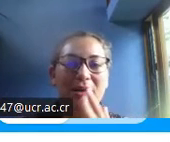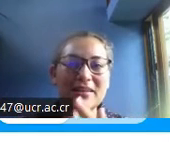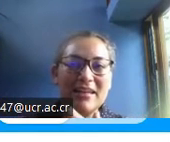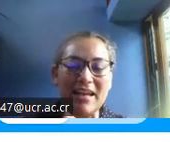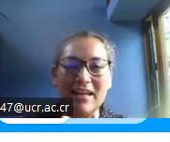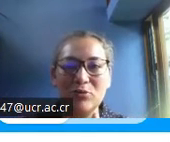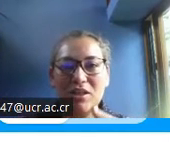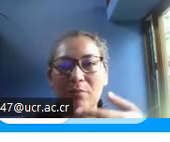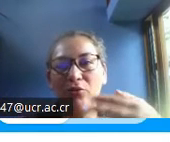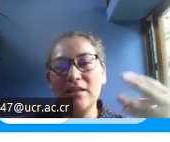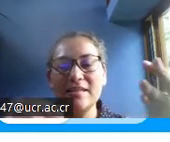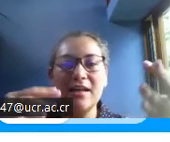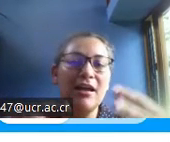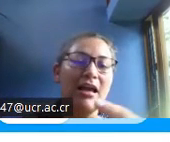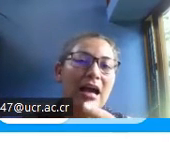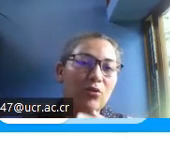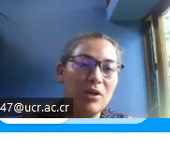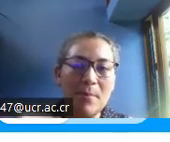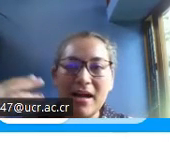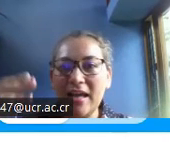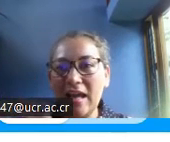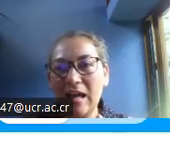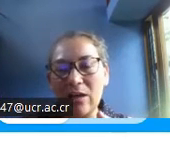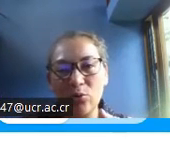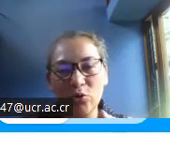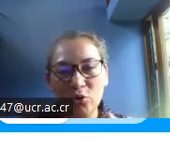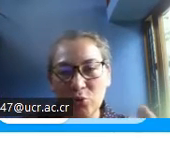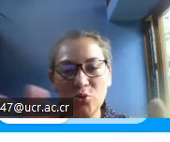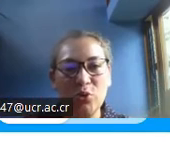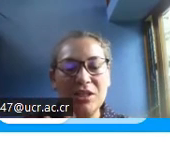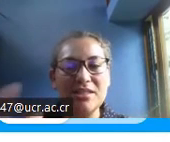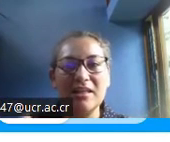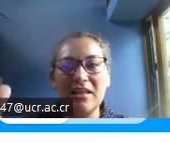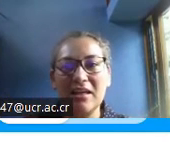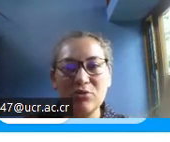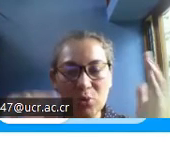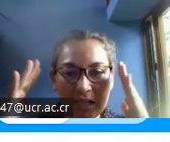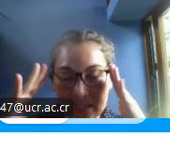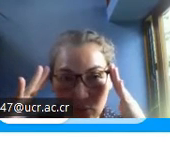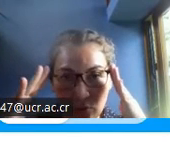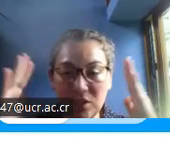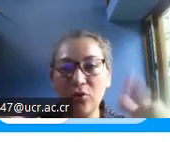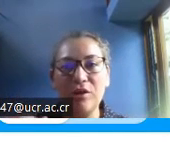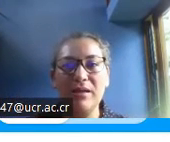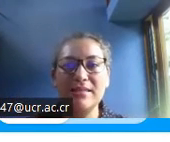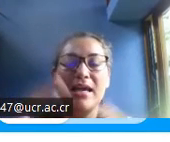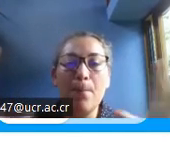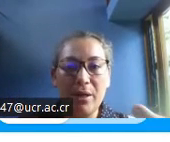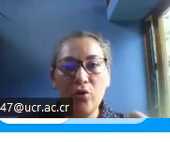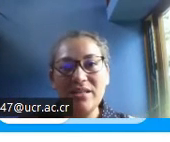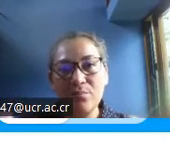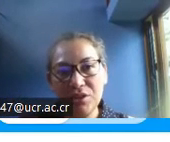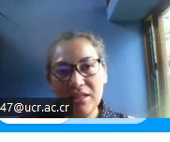¿verdad? Y una parte en la que ustedes van a utilizar alguna imagen, algún otro recurso que tengan en su casa, algún sonido o